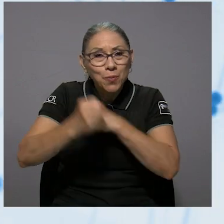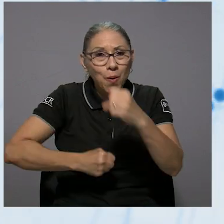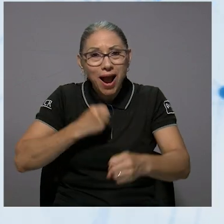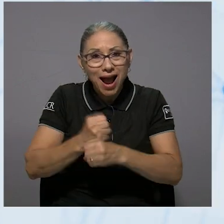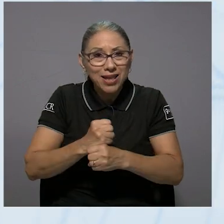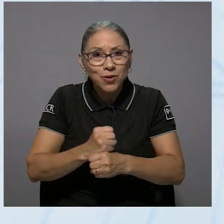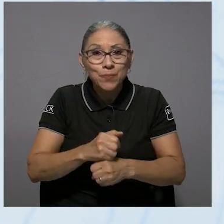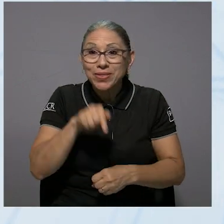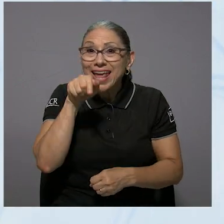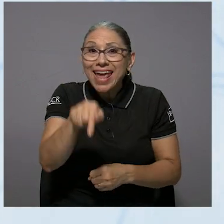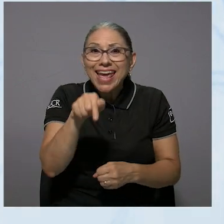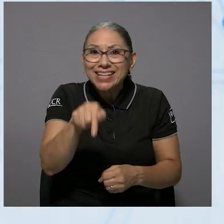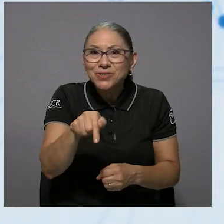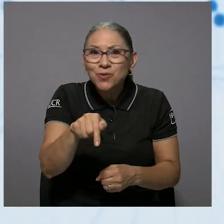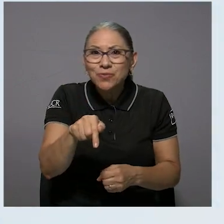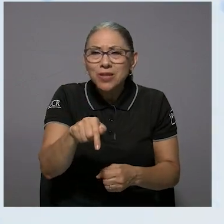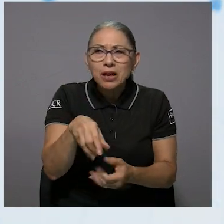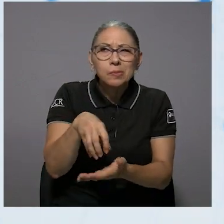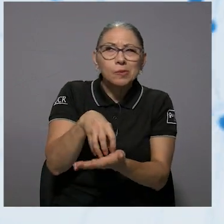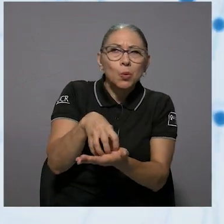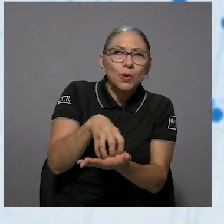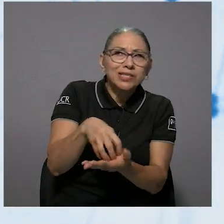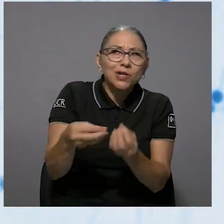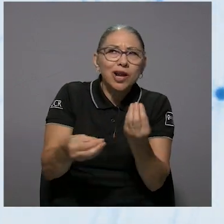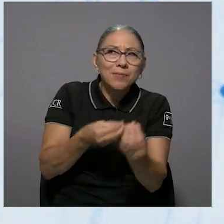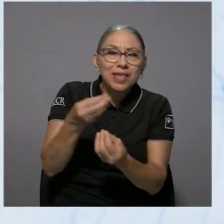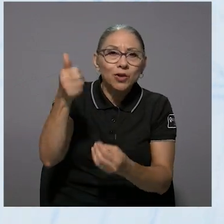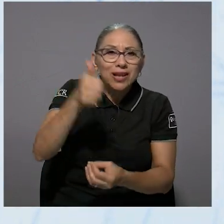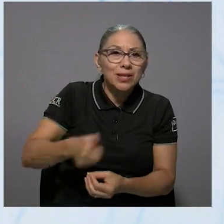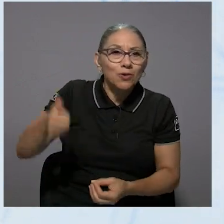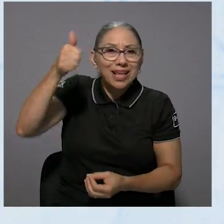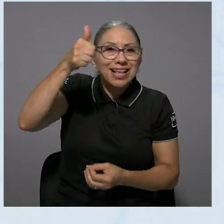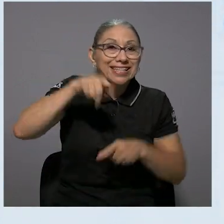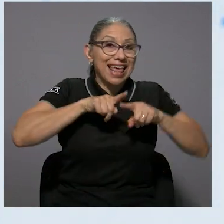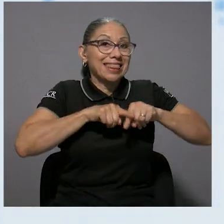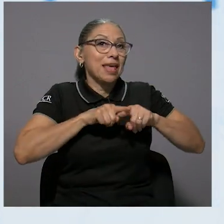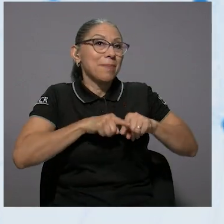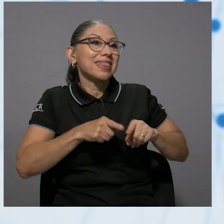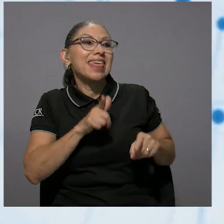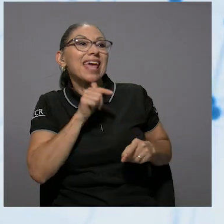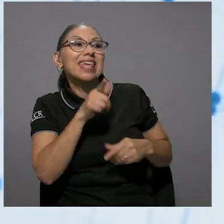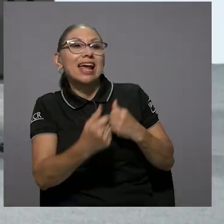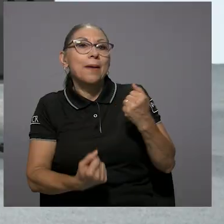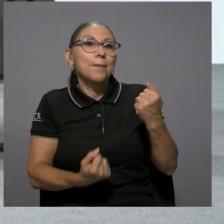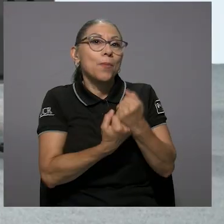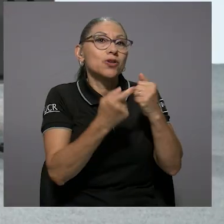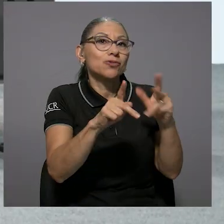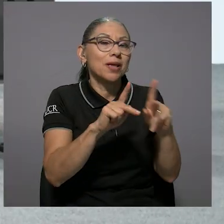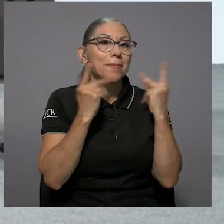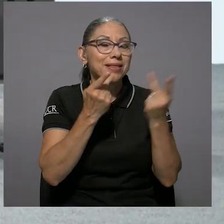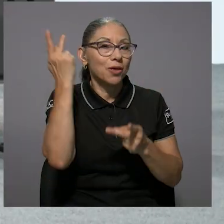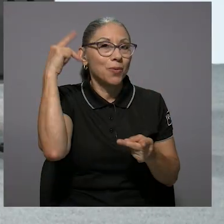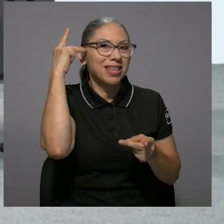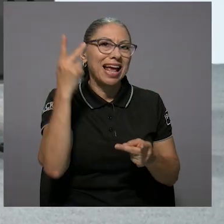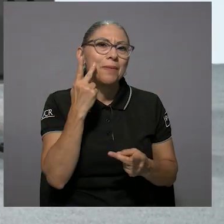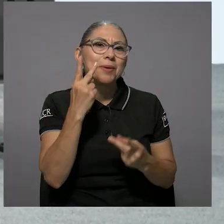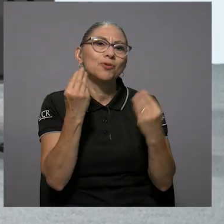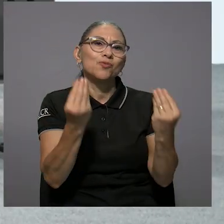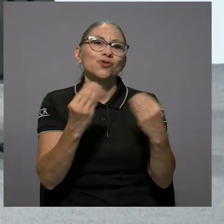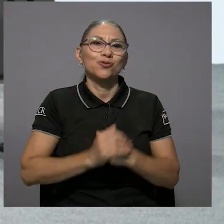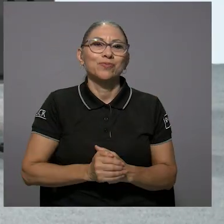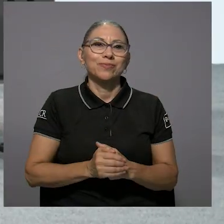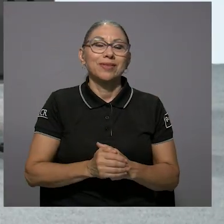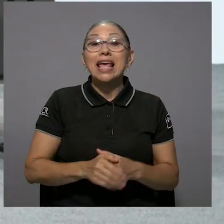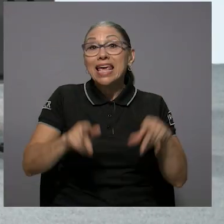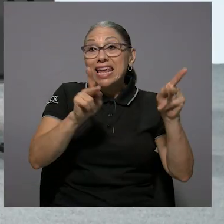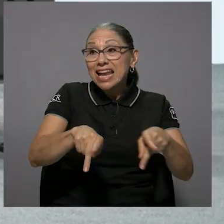el cuestionamiento de las autoridades con base en afiliación partidaria lo vimos muchísimo. Y las personas estaban solas